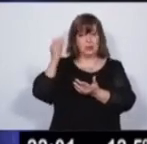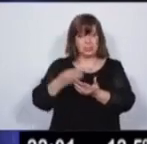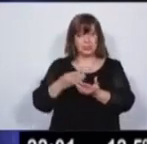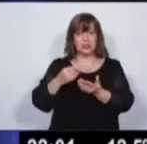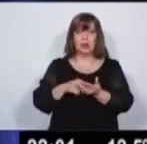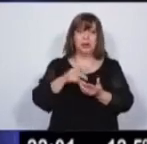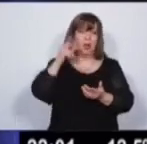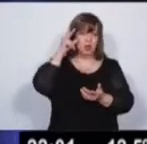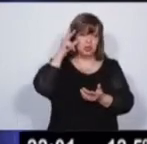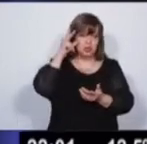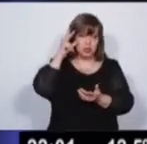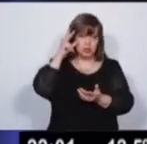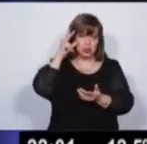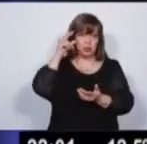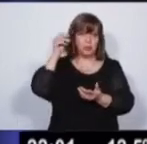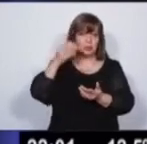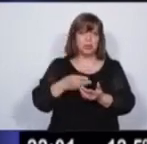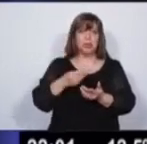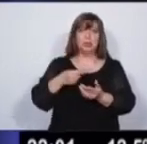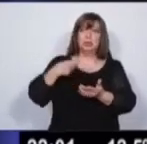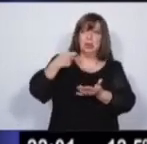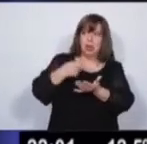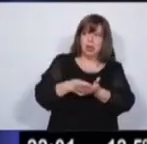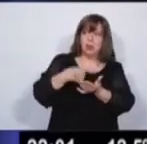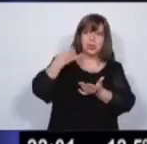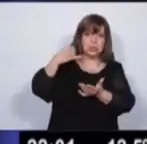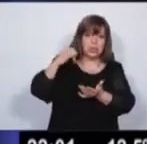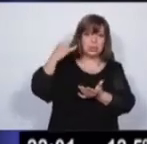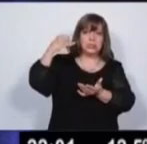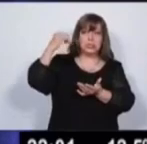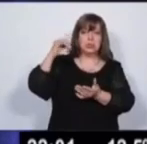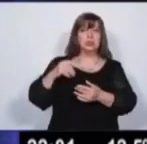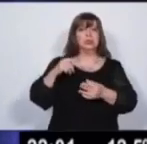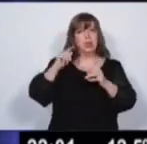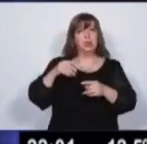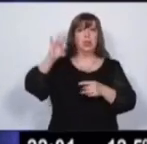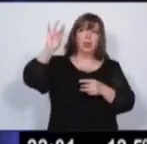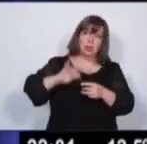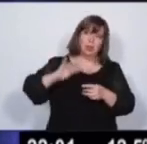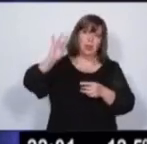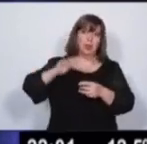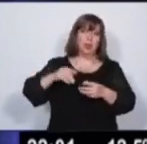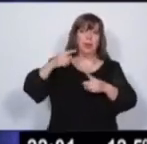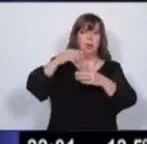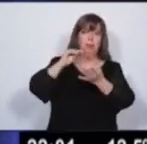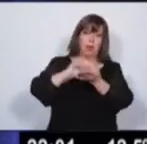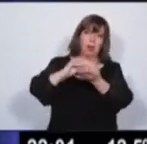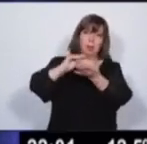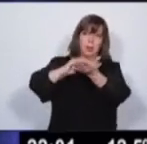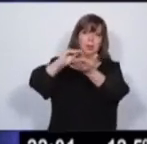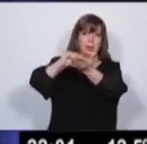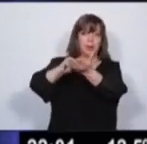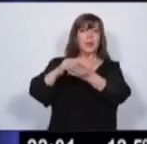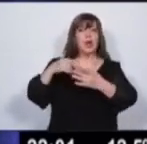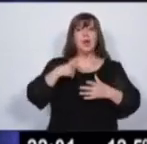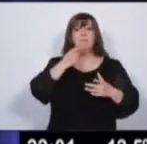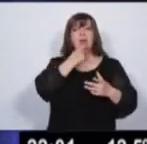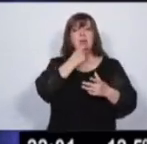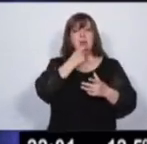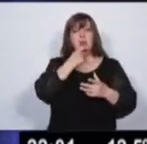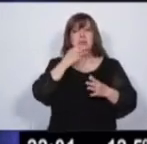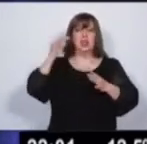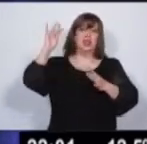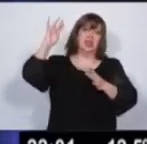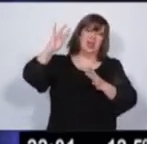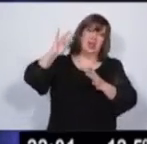representan el 8 sí pagamos cada vez más pero debemos cada vez más hoy Mendoza está profundamente más